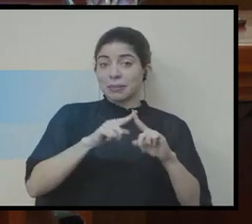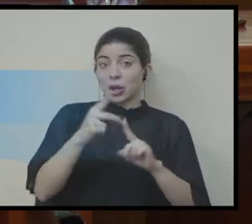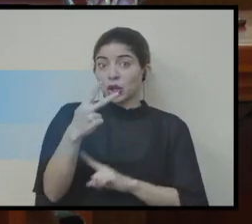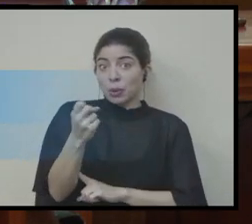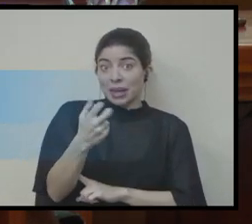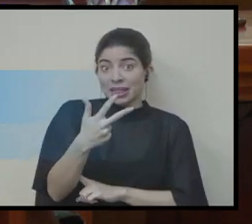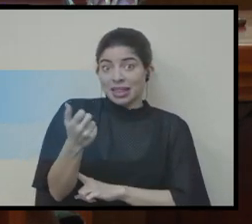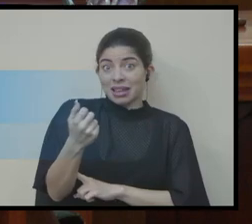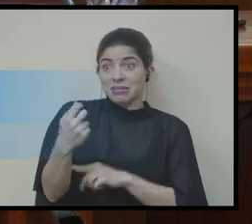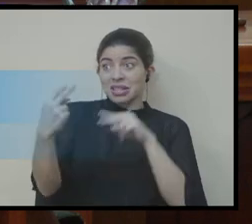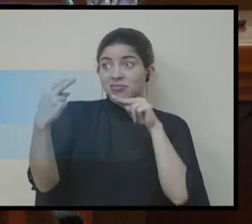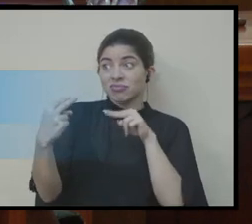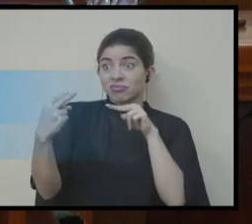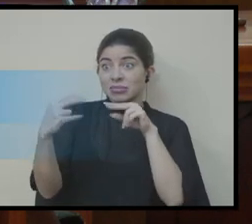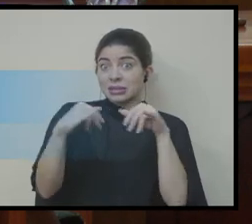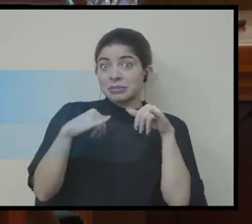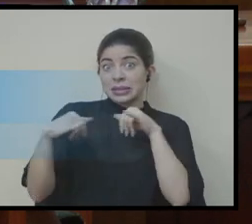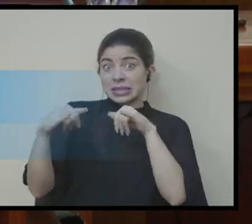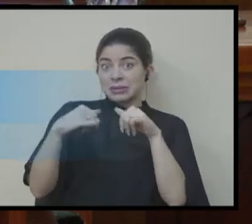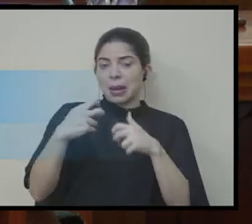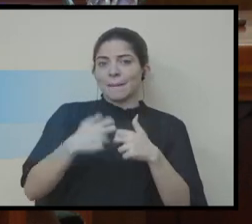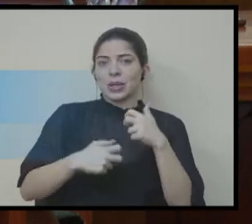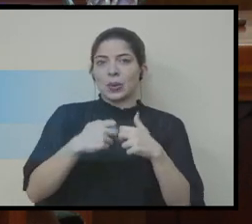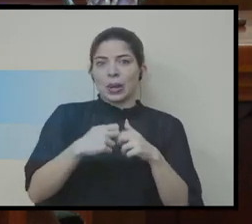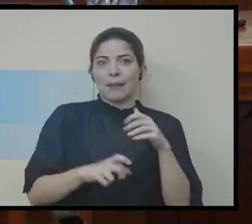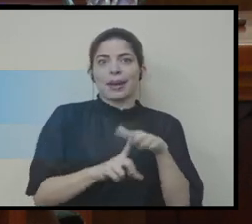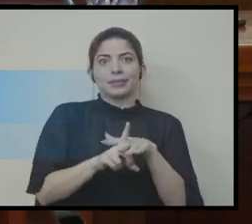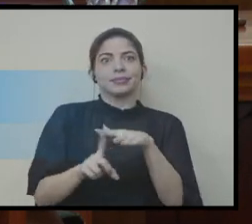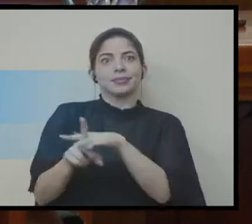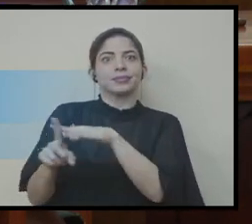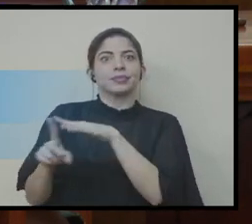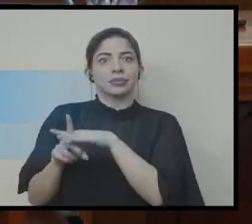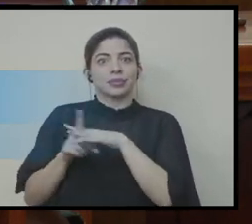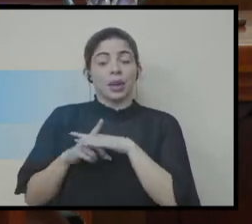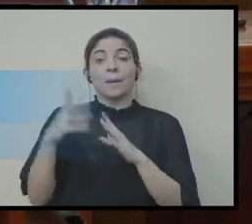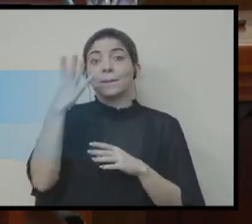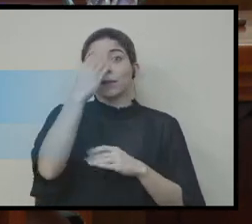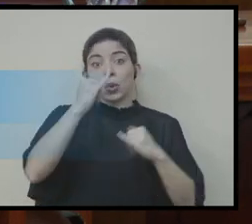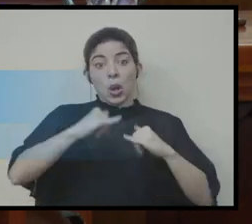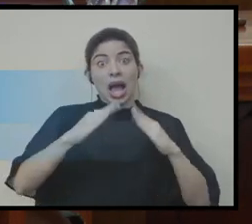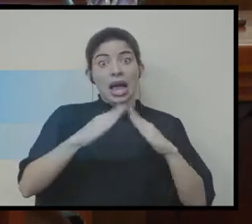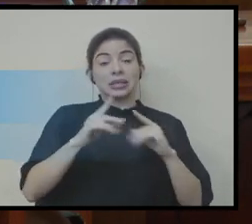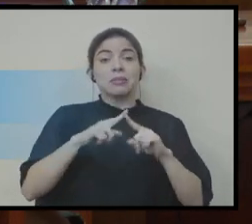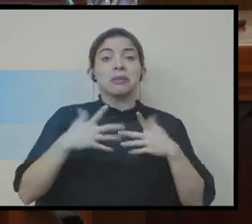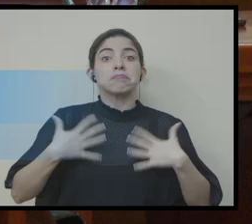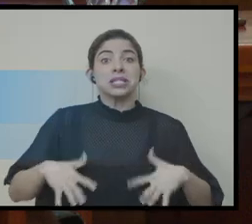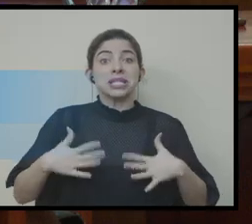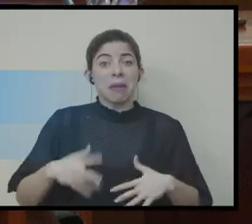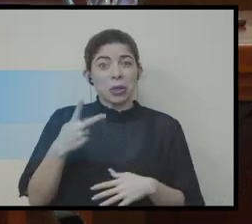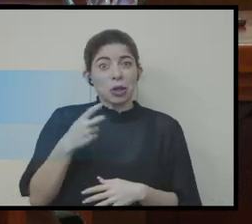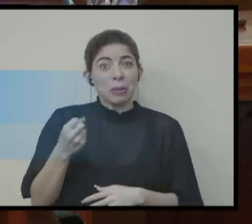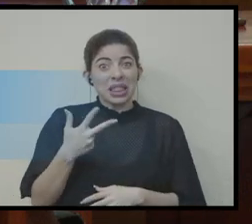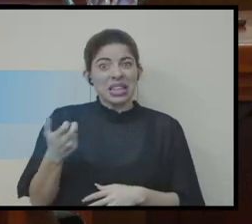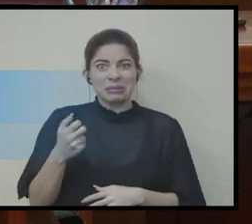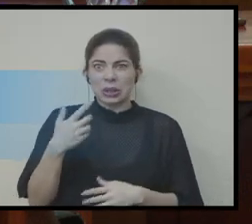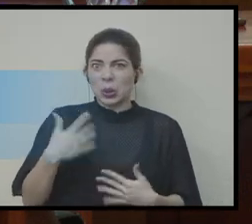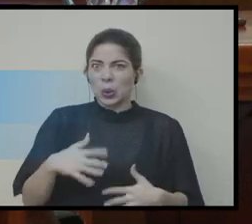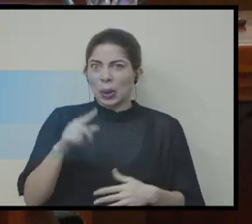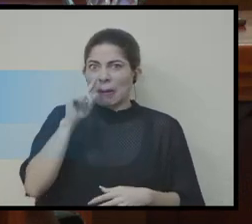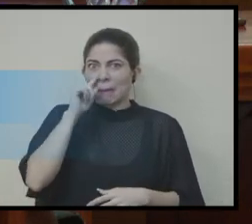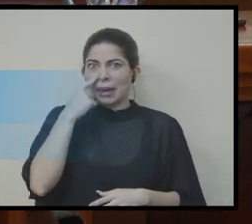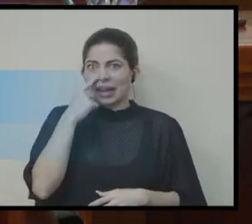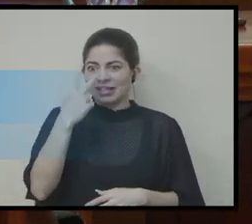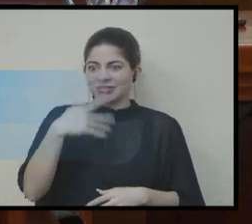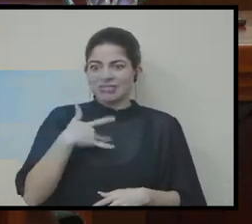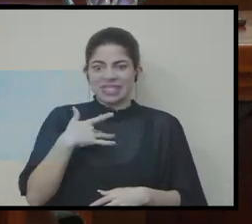2-3 meses viéndonos las caras, los problemas empiezan a salir. Es bonito estar en la casa, pero en pijama. 2-3 meses, qué pereza. Ya no nos vemos